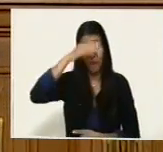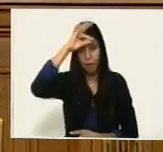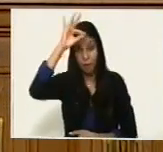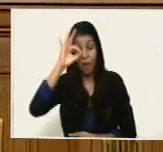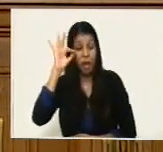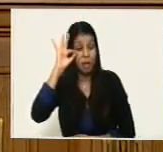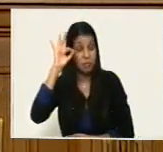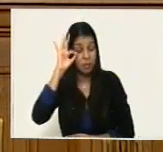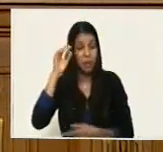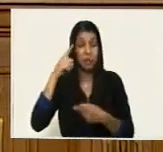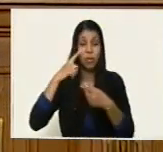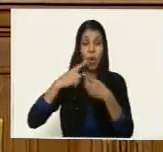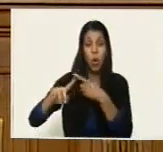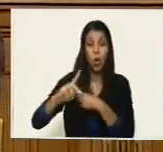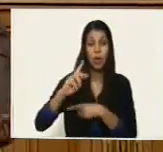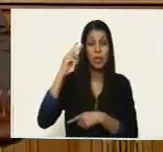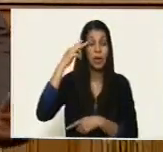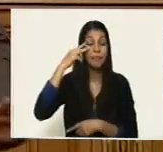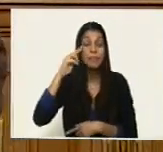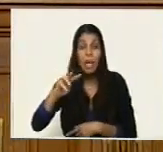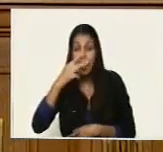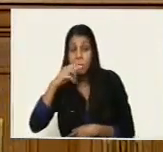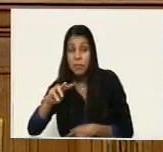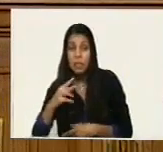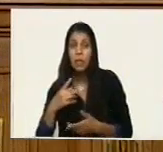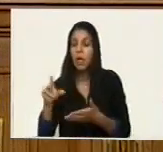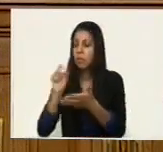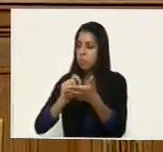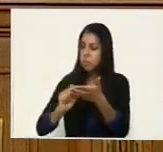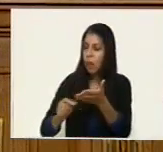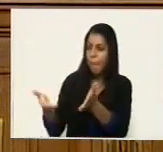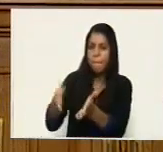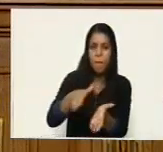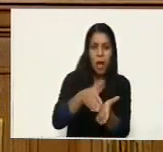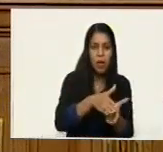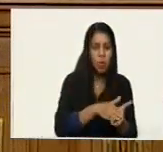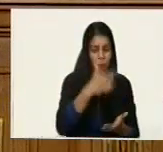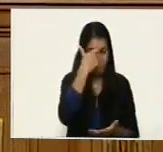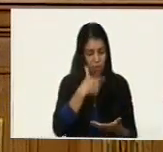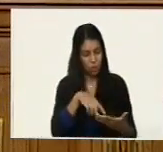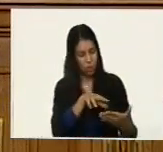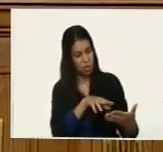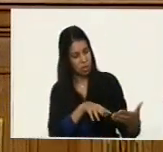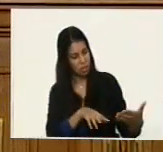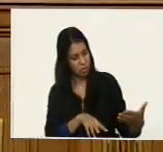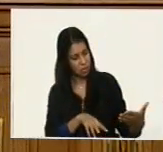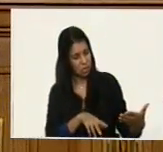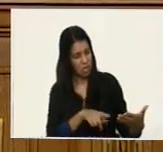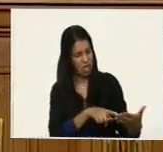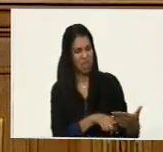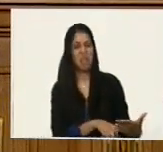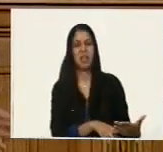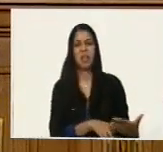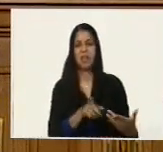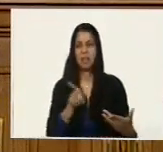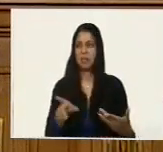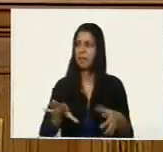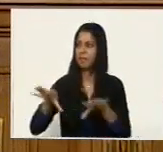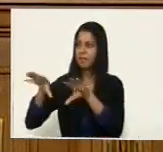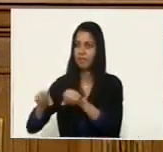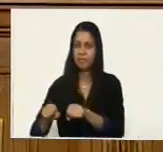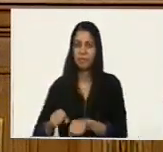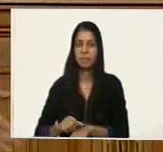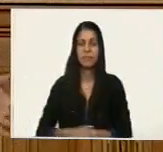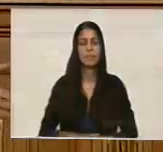Vietnam, masacraron tantas personas y tal, que tú pones los datos allá. El lector cuando lea eso va a decir, este es un imperialista. Que lo diga él, no